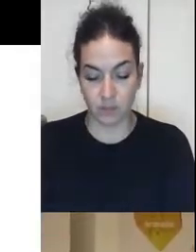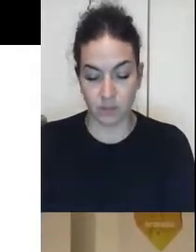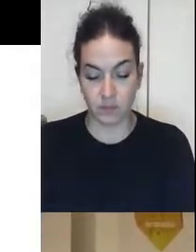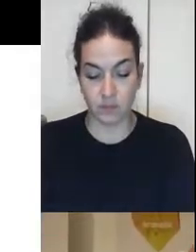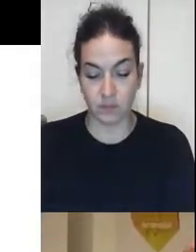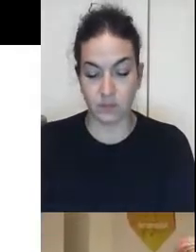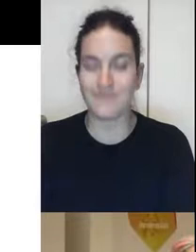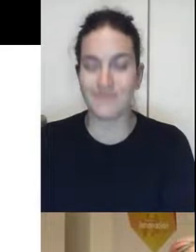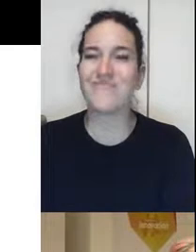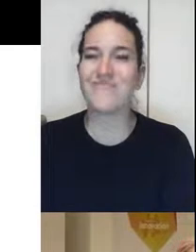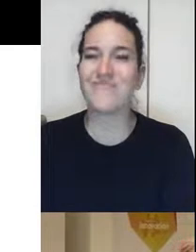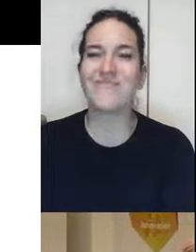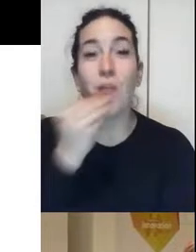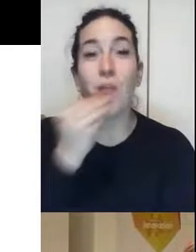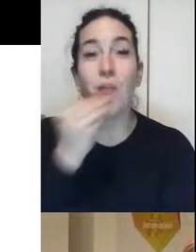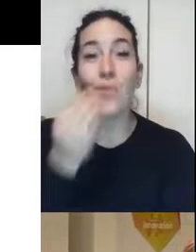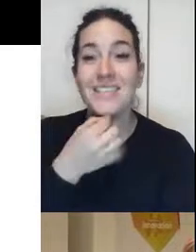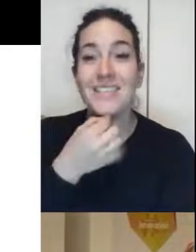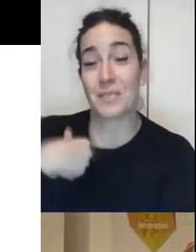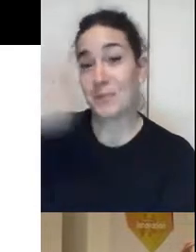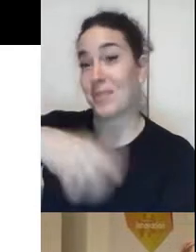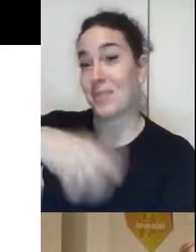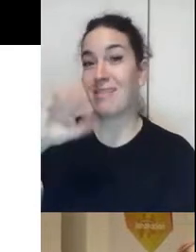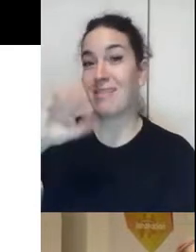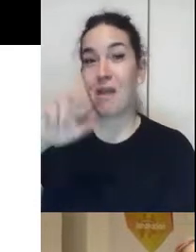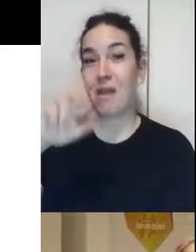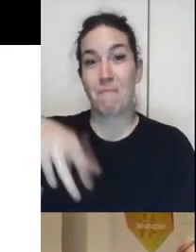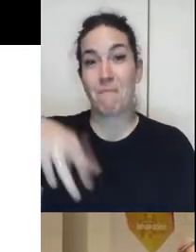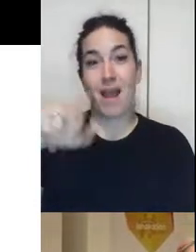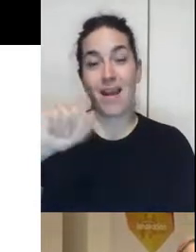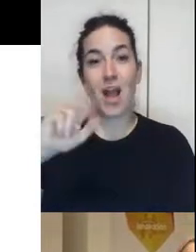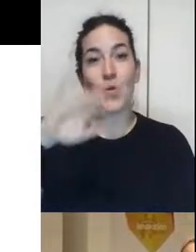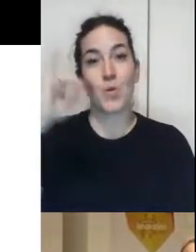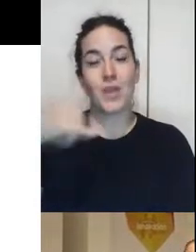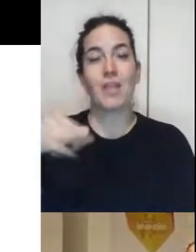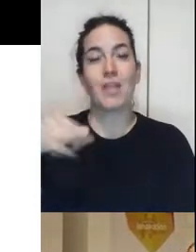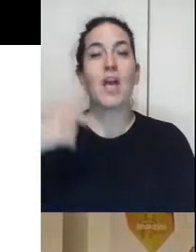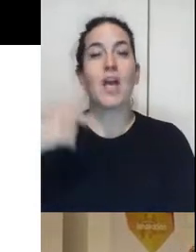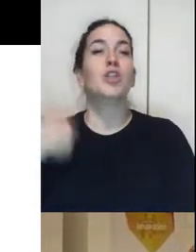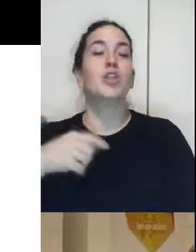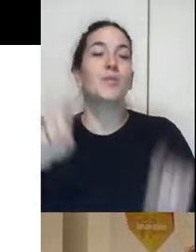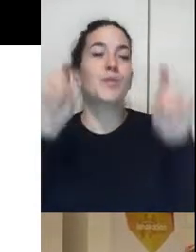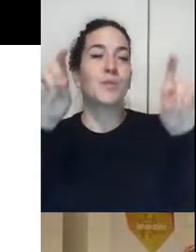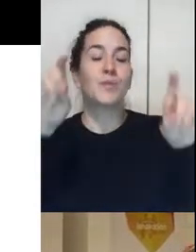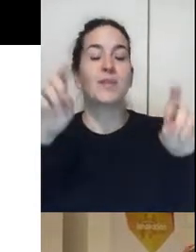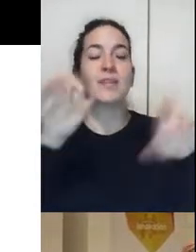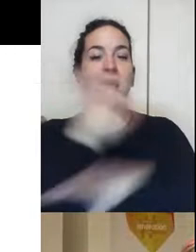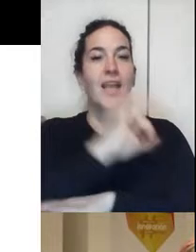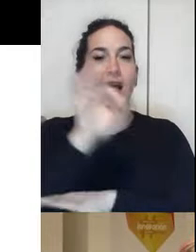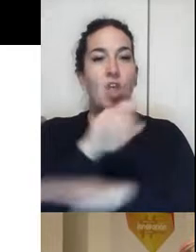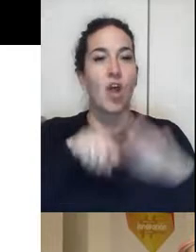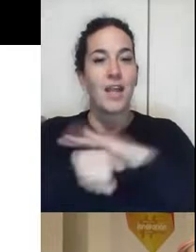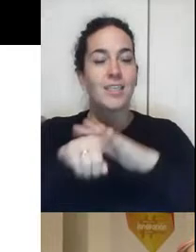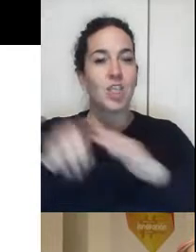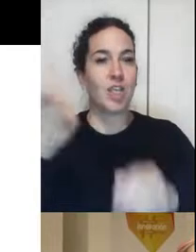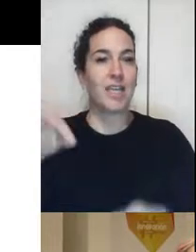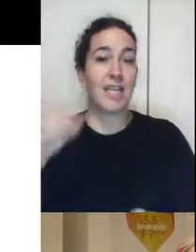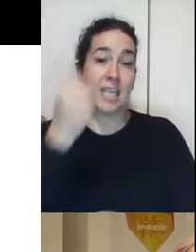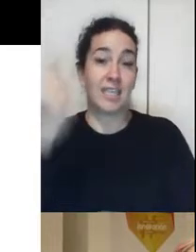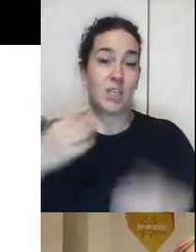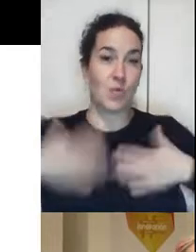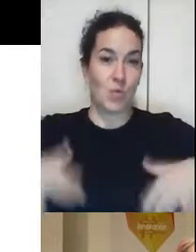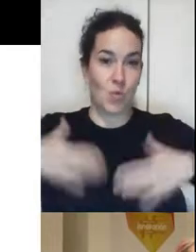Hola, buenas tardes. Mi nombre es Tamara Ruiz y soy docente del grado en Diseño y Gestión de Moda. Junto con la profesora Cristina Garre desarrollamos